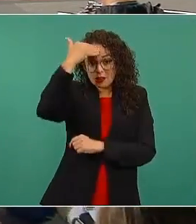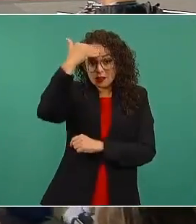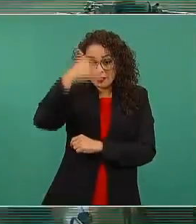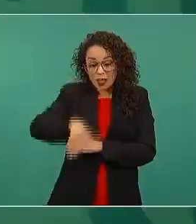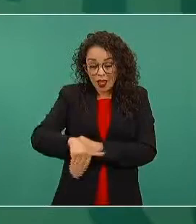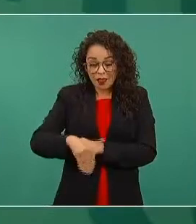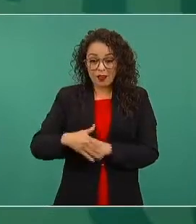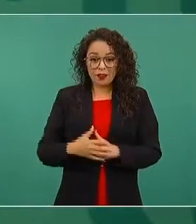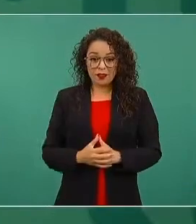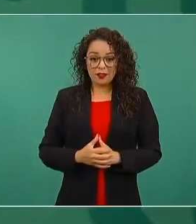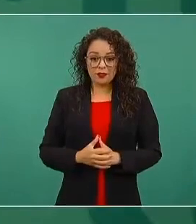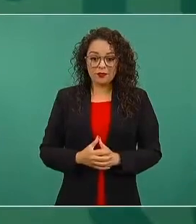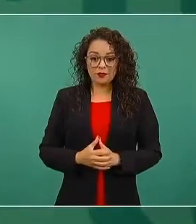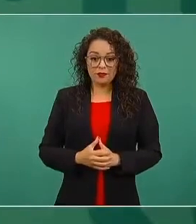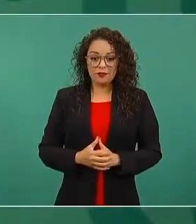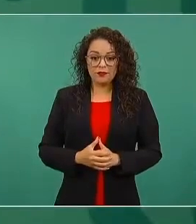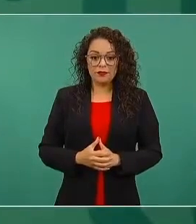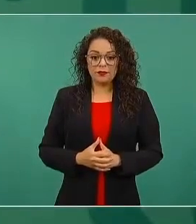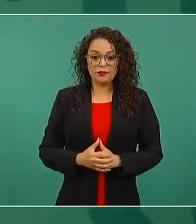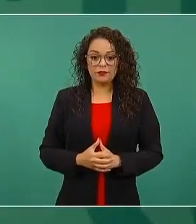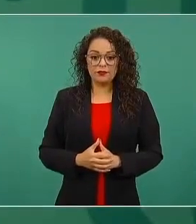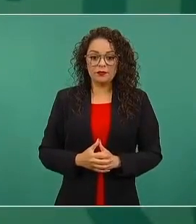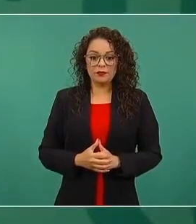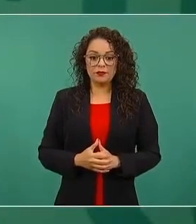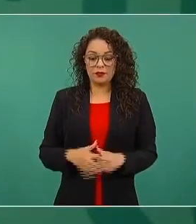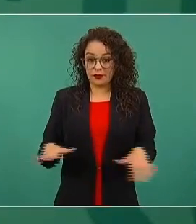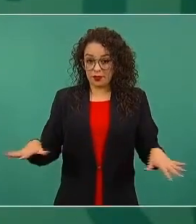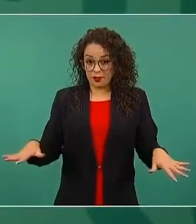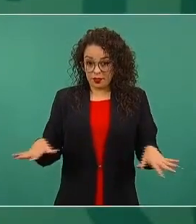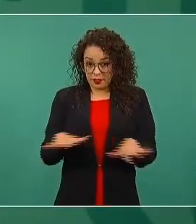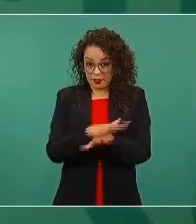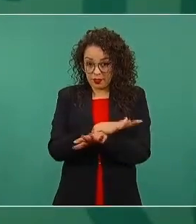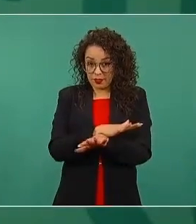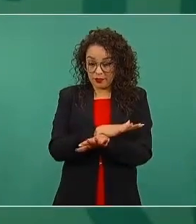de que la transformación